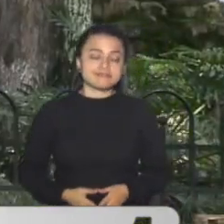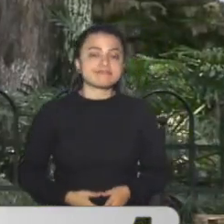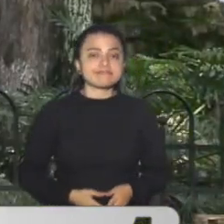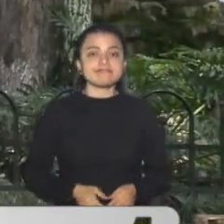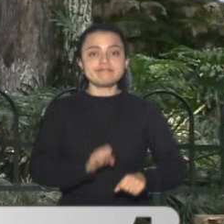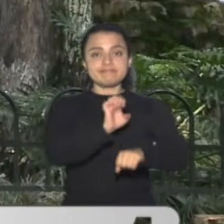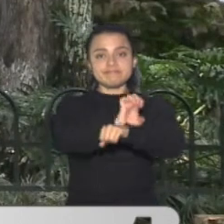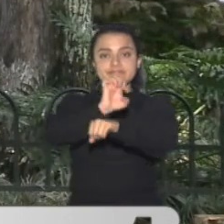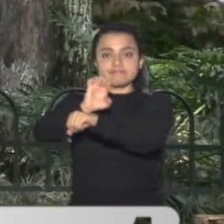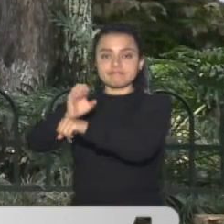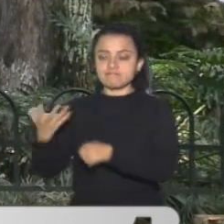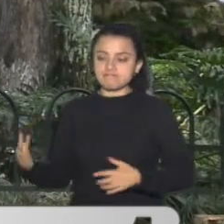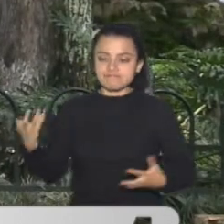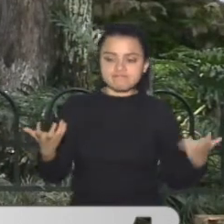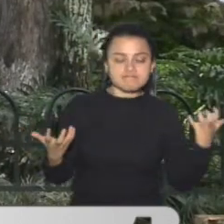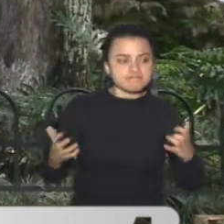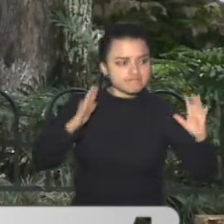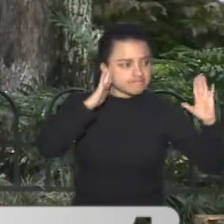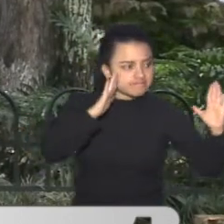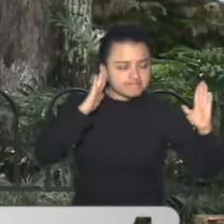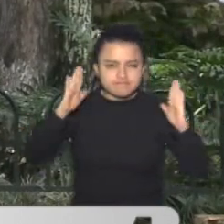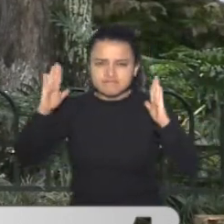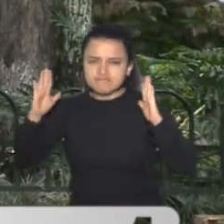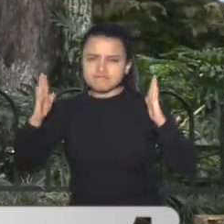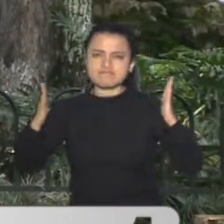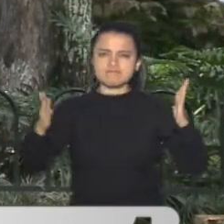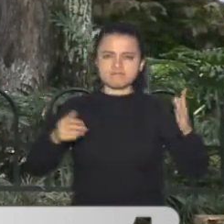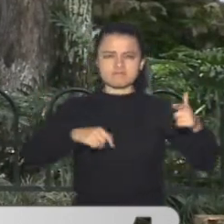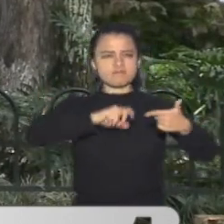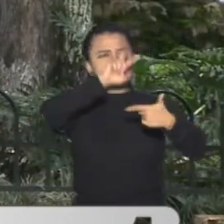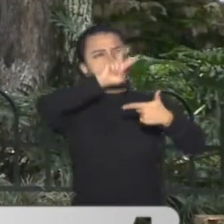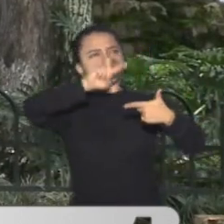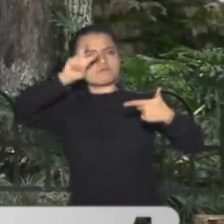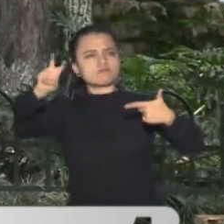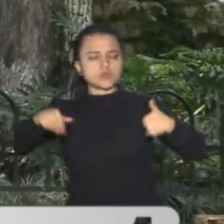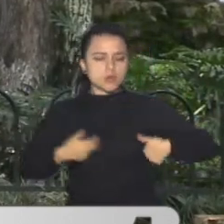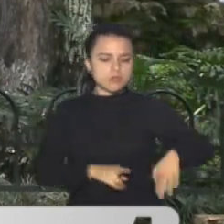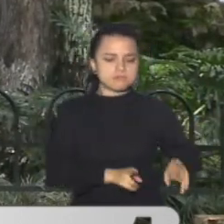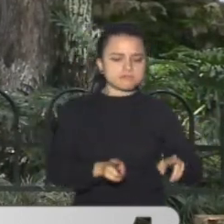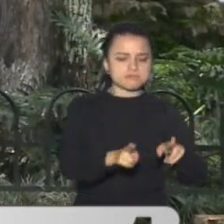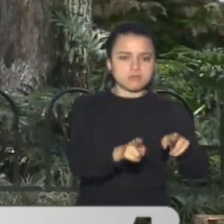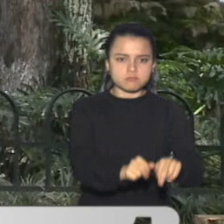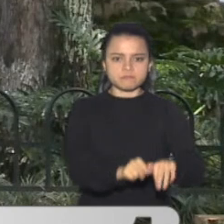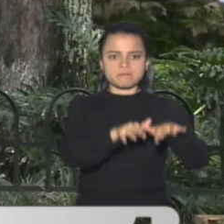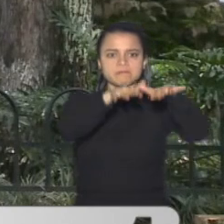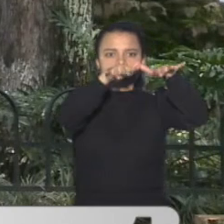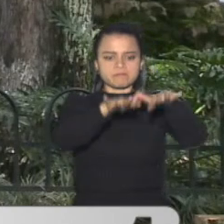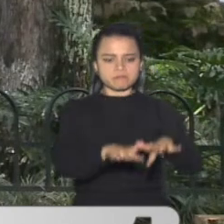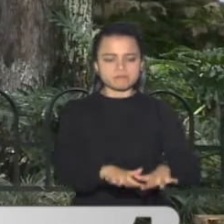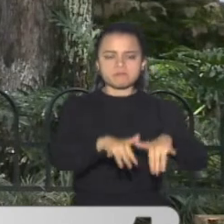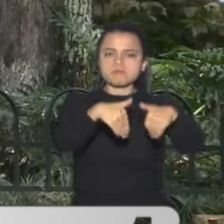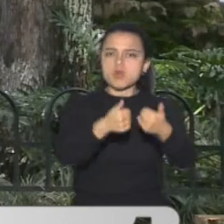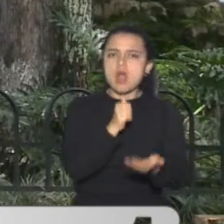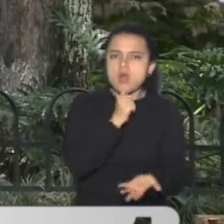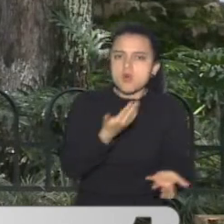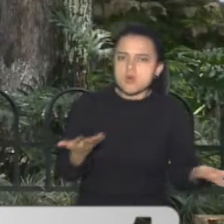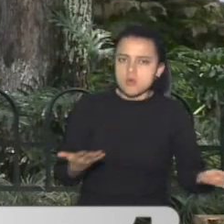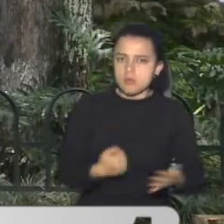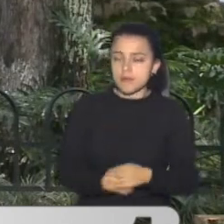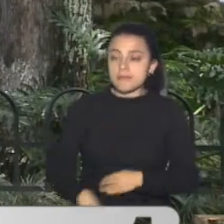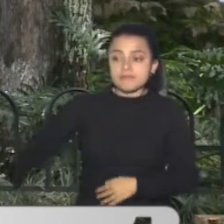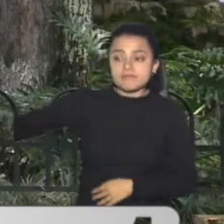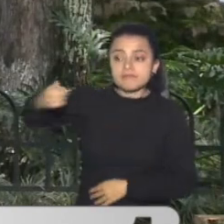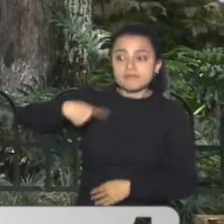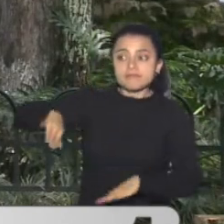socorros siguen en alerta en especialmente monitoreando los ríos de la región y reiteran el llamado a todas las personas que durante